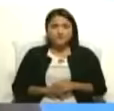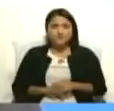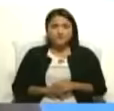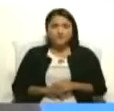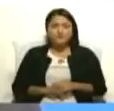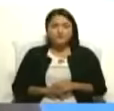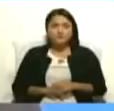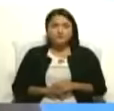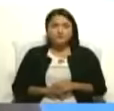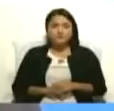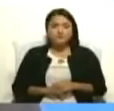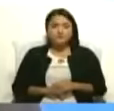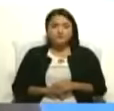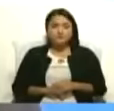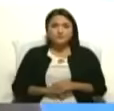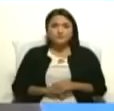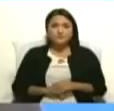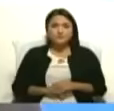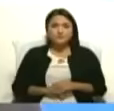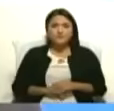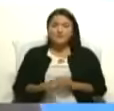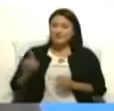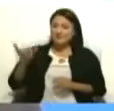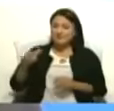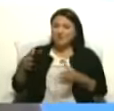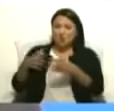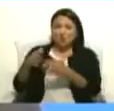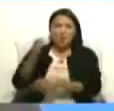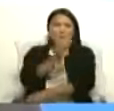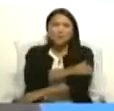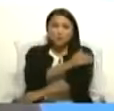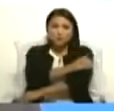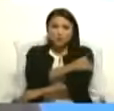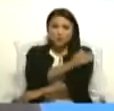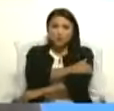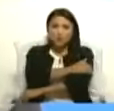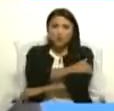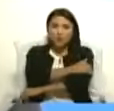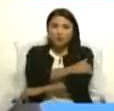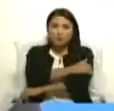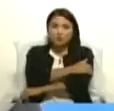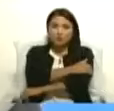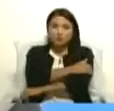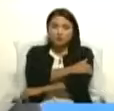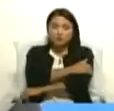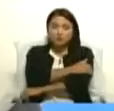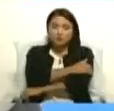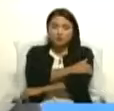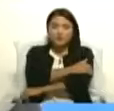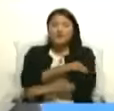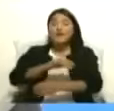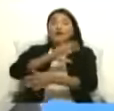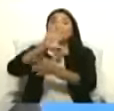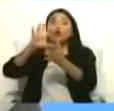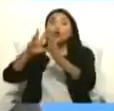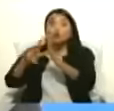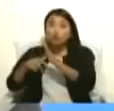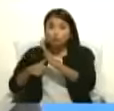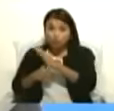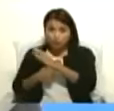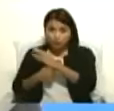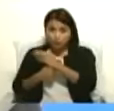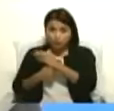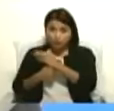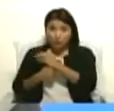la casta oligárquica La casta ladrona de la derecha que robó a manos